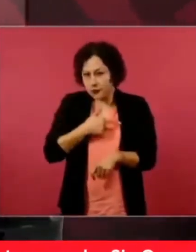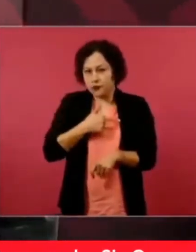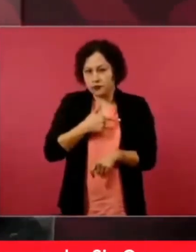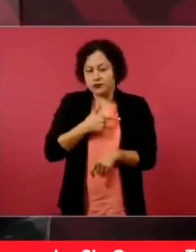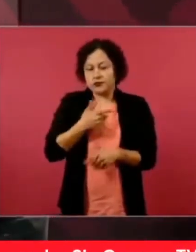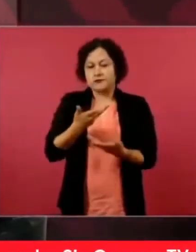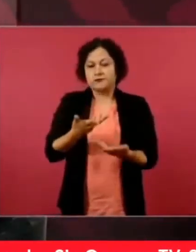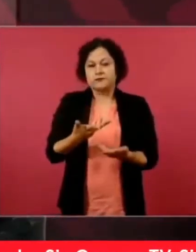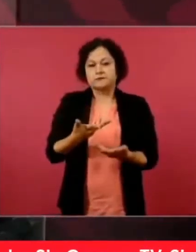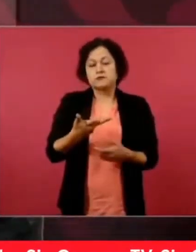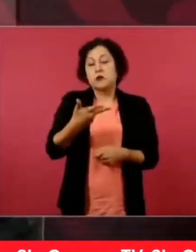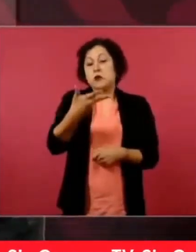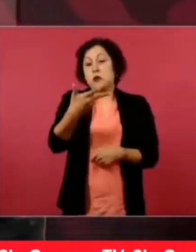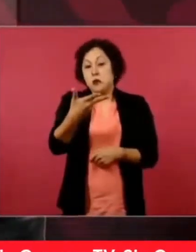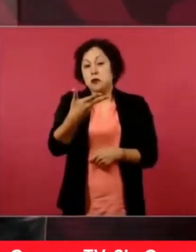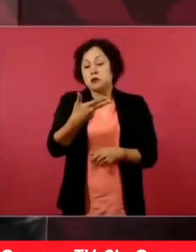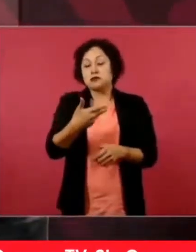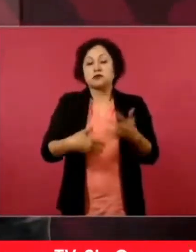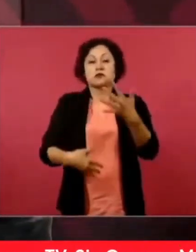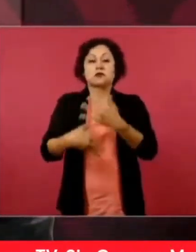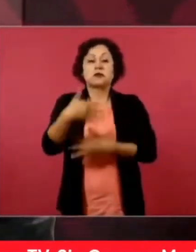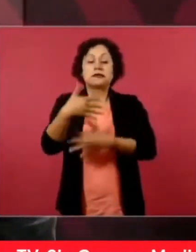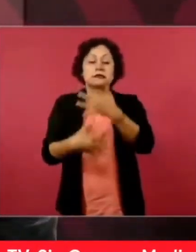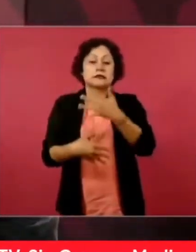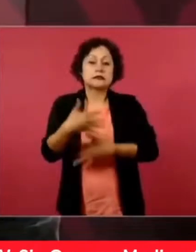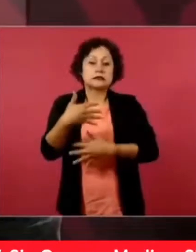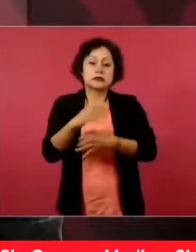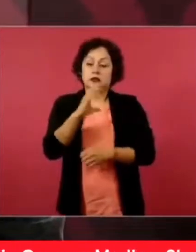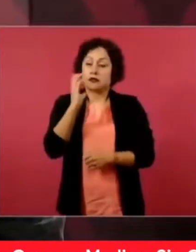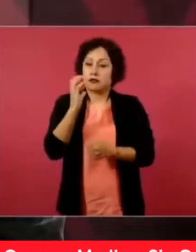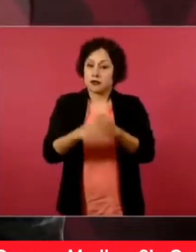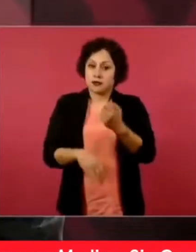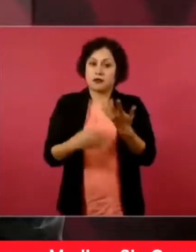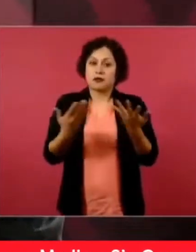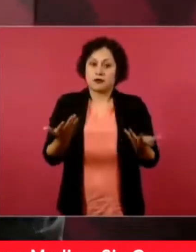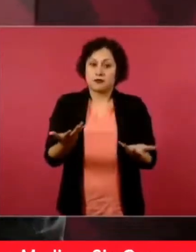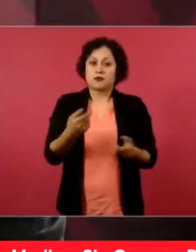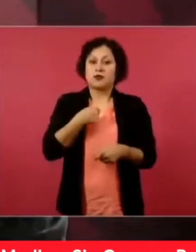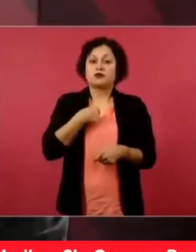8:15 de la noche. Tengo que venir a ver el debate